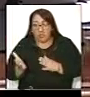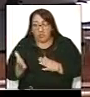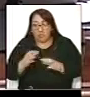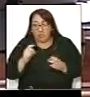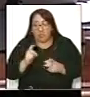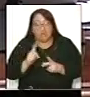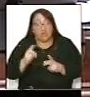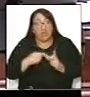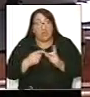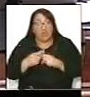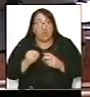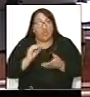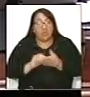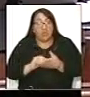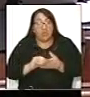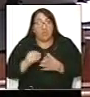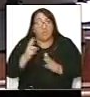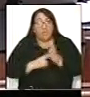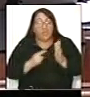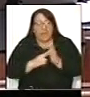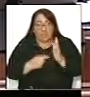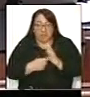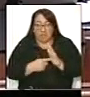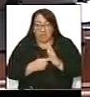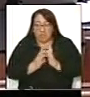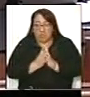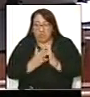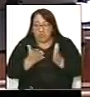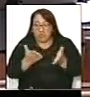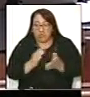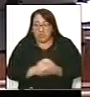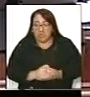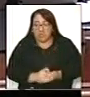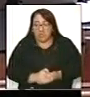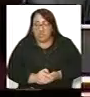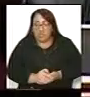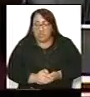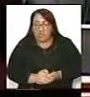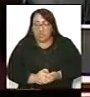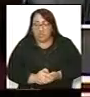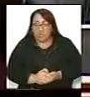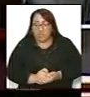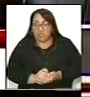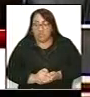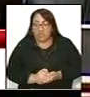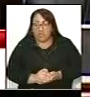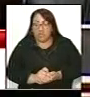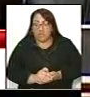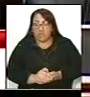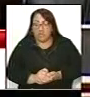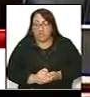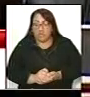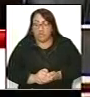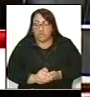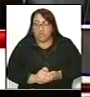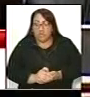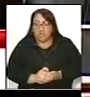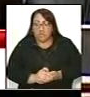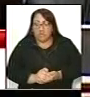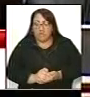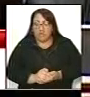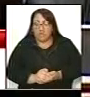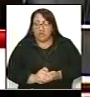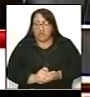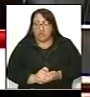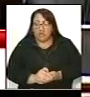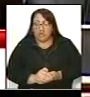De lo contrario, se va a aplicar lo previsto en el reglamento. Continúe, congresista Chacón. Gracias, señora presidenta. Yo